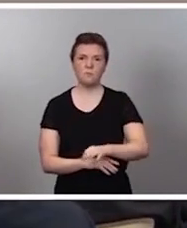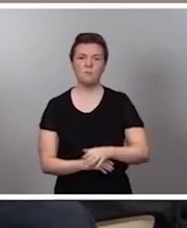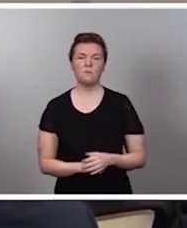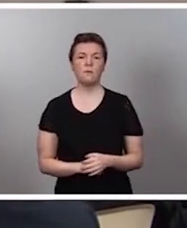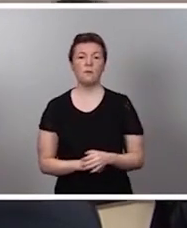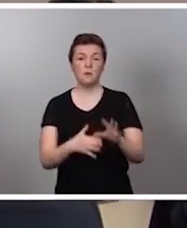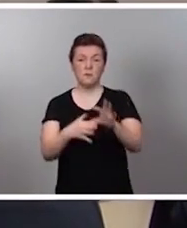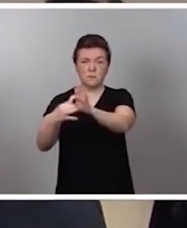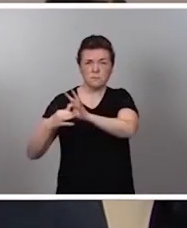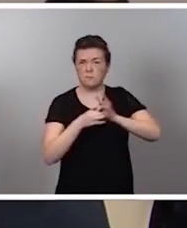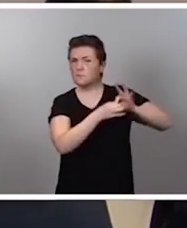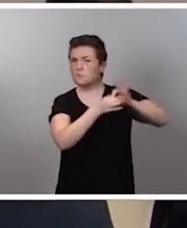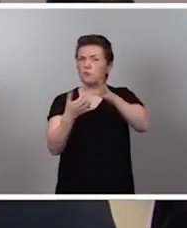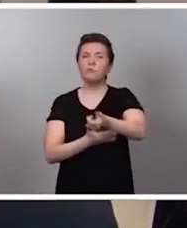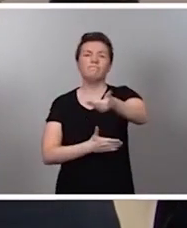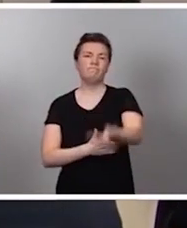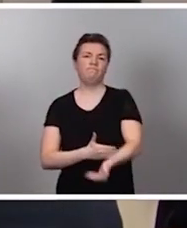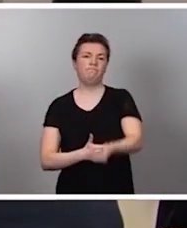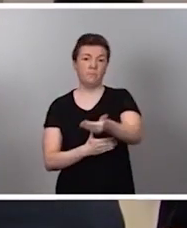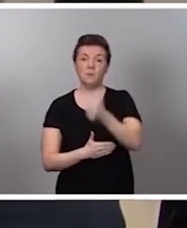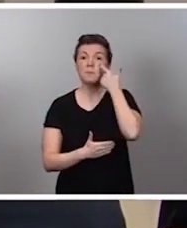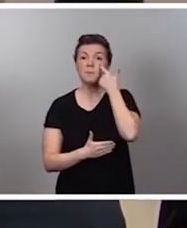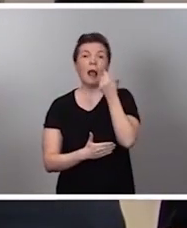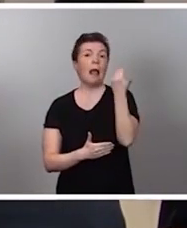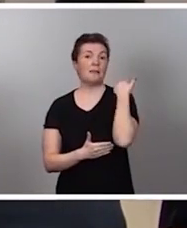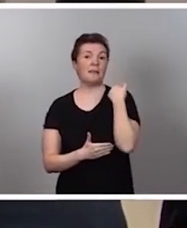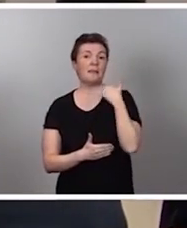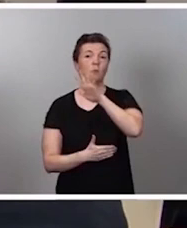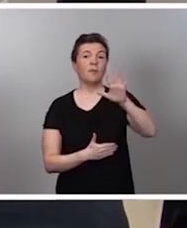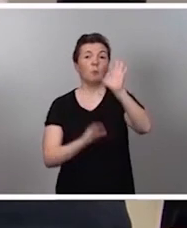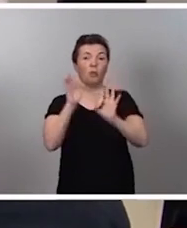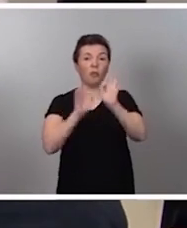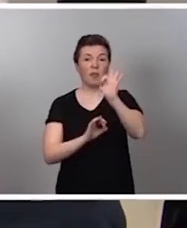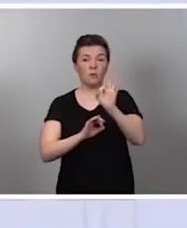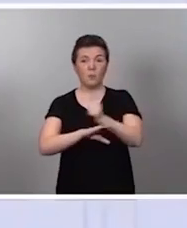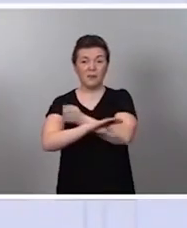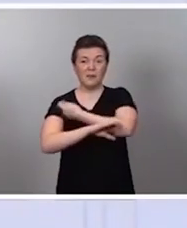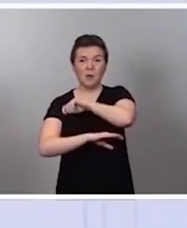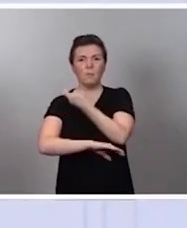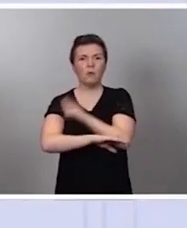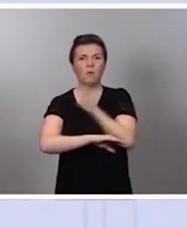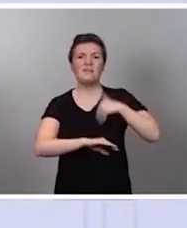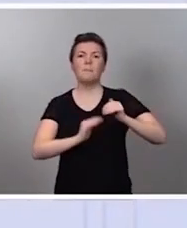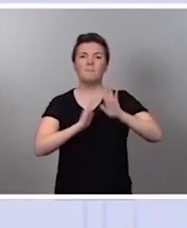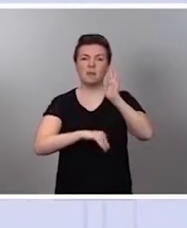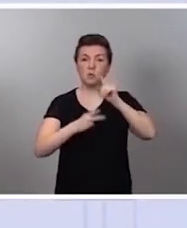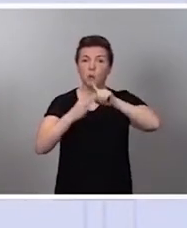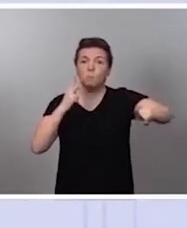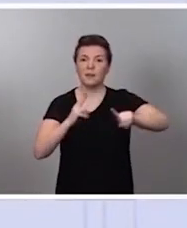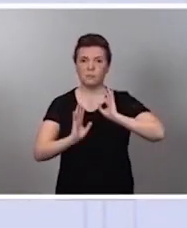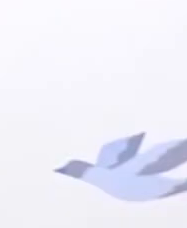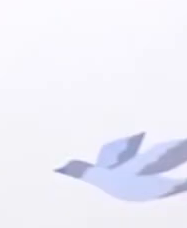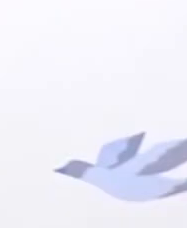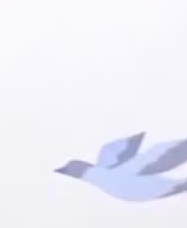eso lo que tiene que hacer la la oposición es a ir más radicalmente contra ellos hablar con las instituciones europeas decir que esto no es una